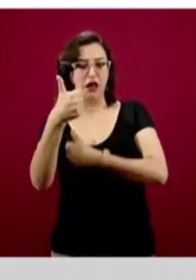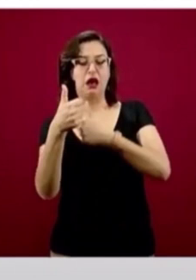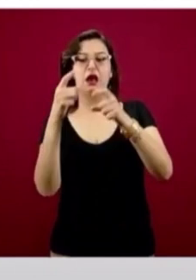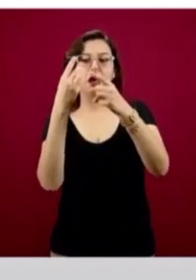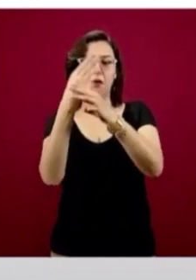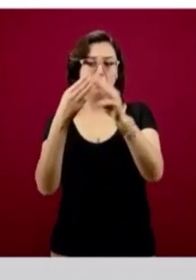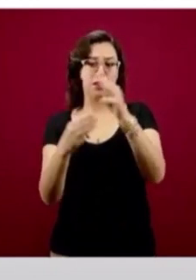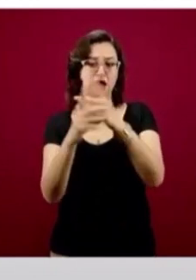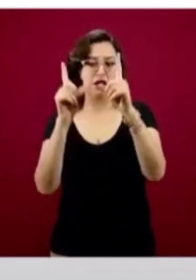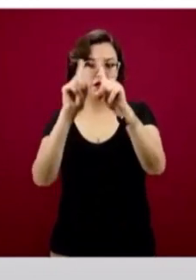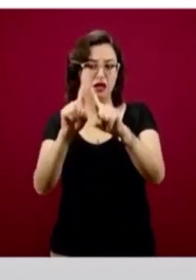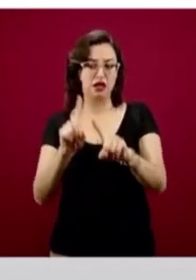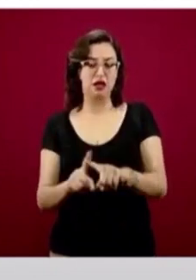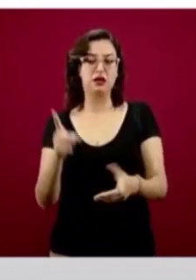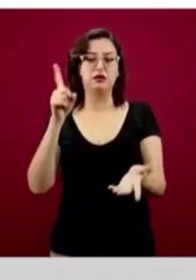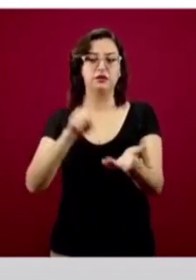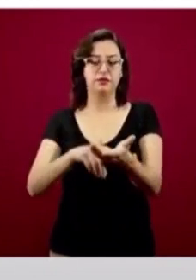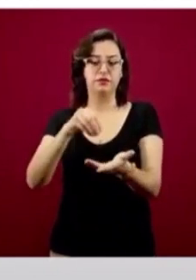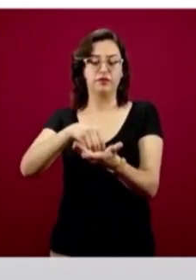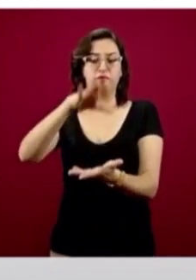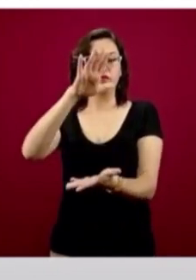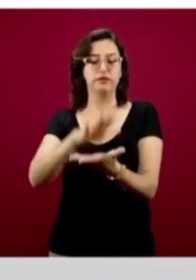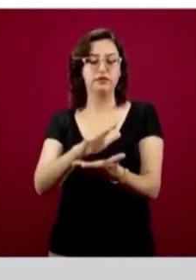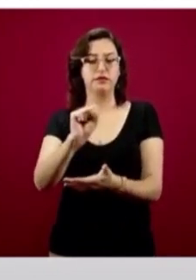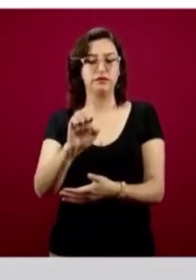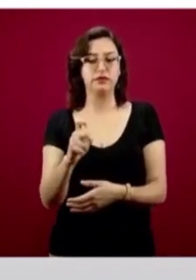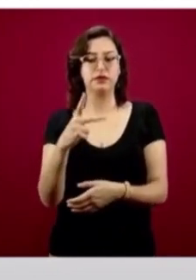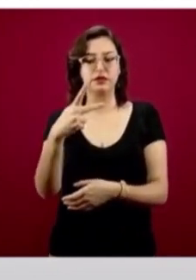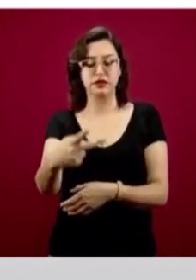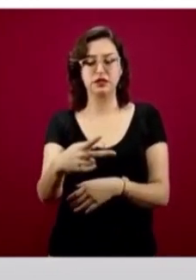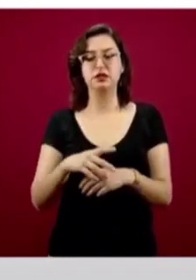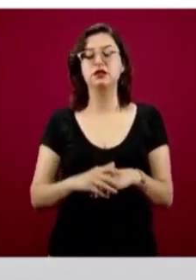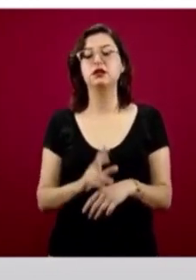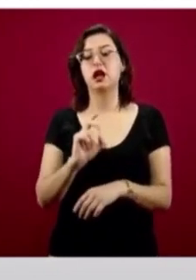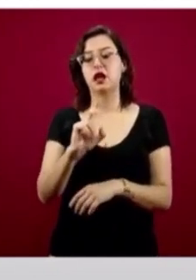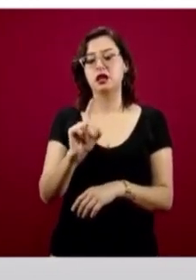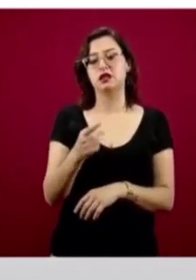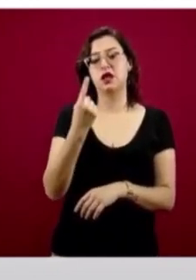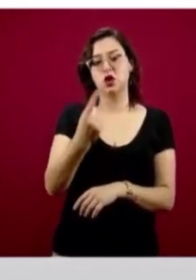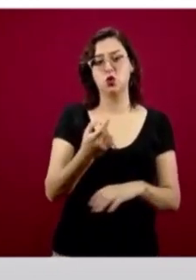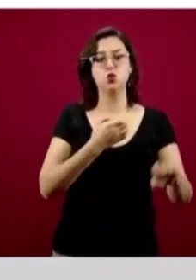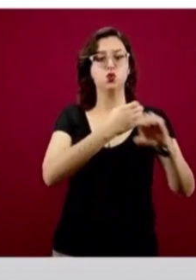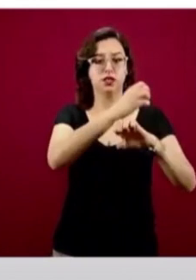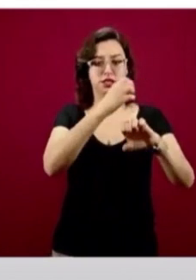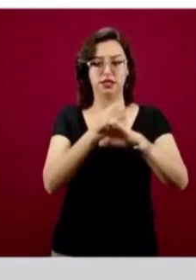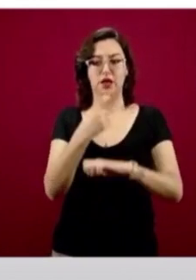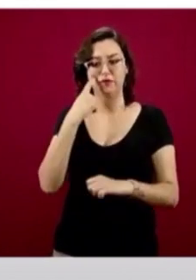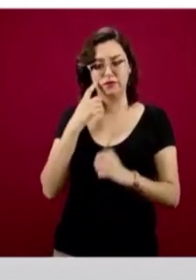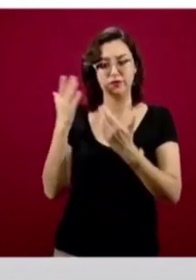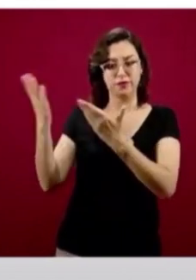Profesiones de la Secretaría de Educación Pública. Y esas carreras, ya les voy a explicar un poquito